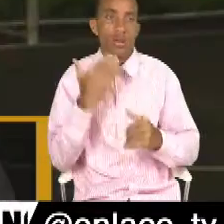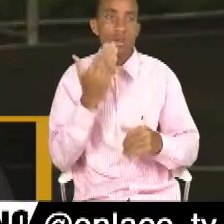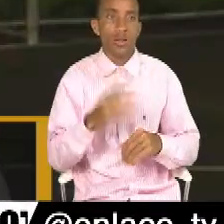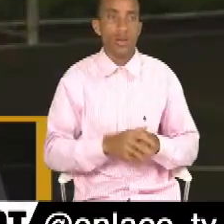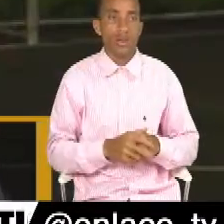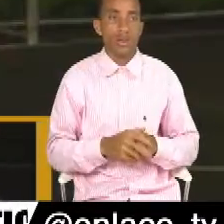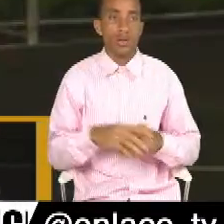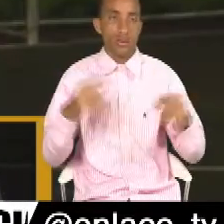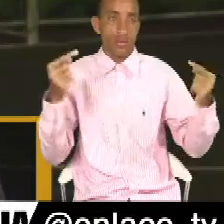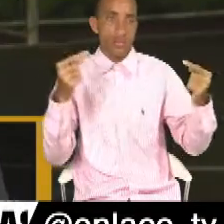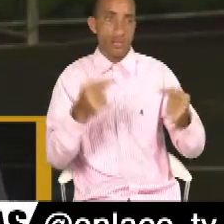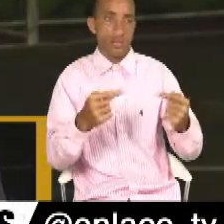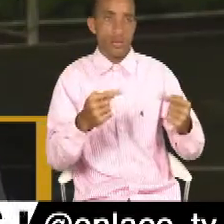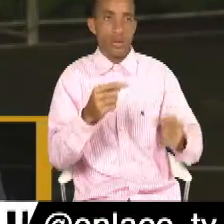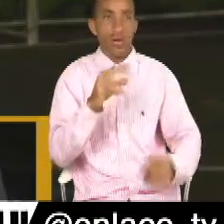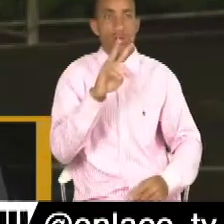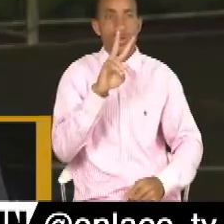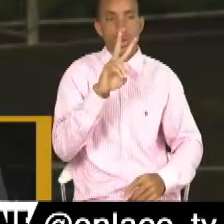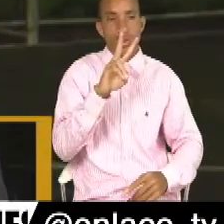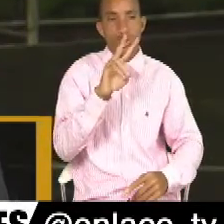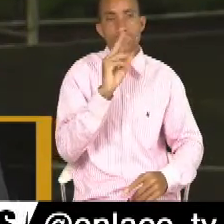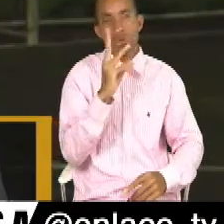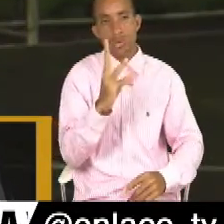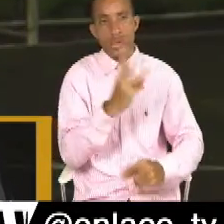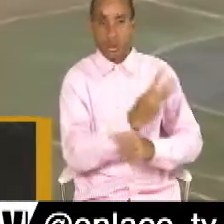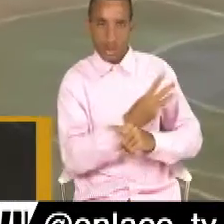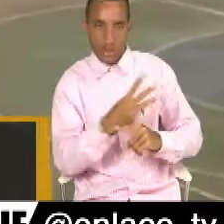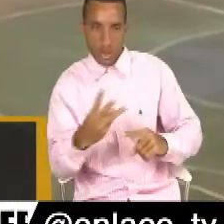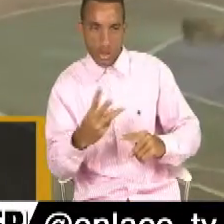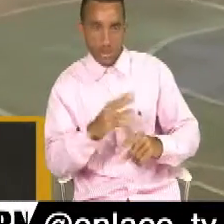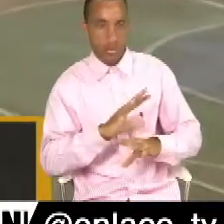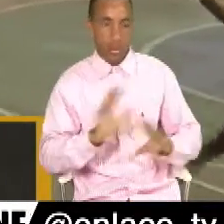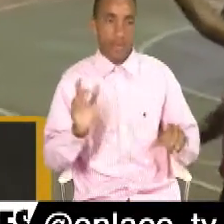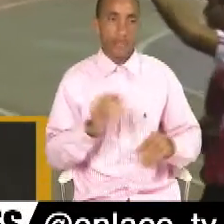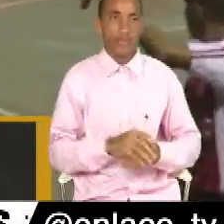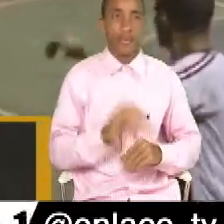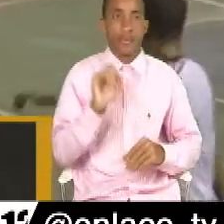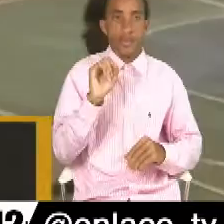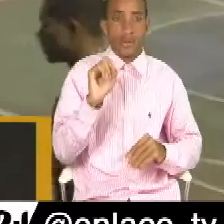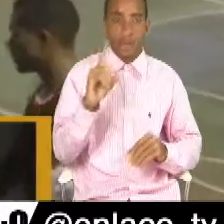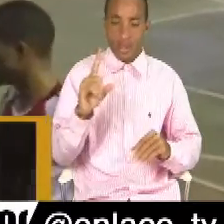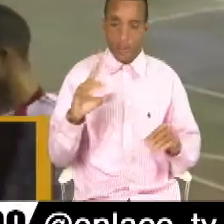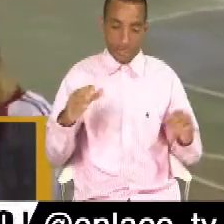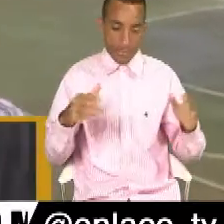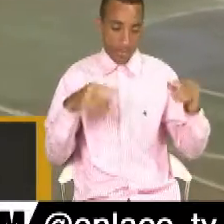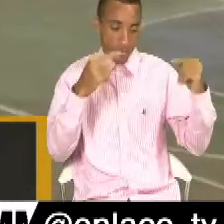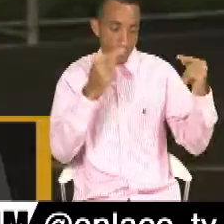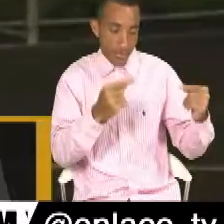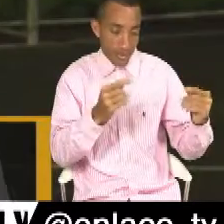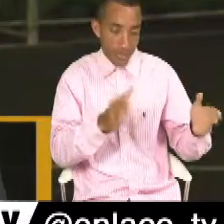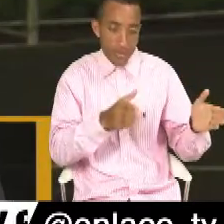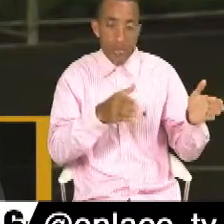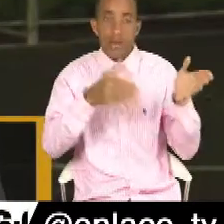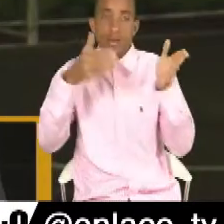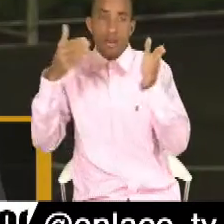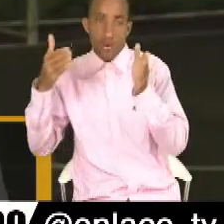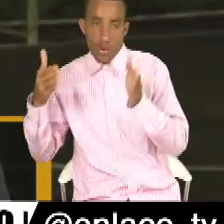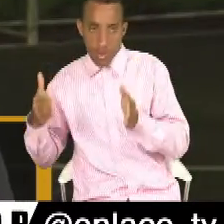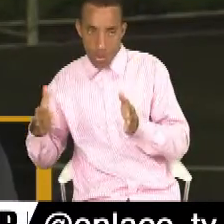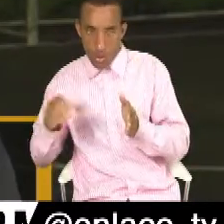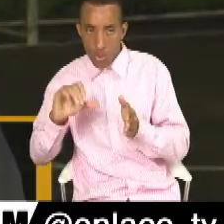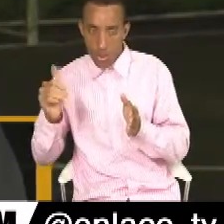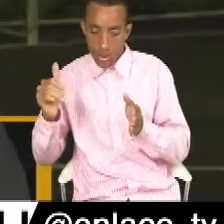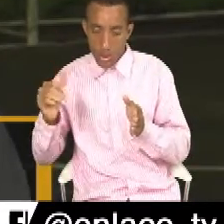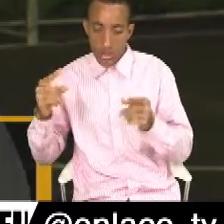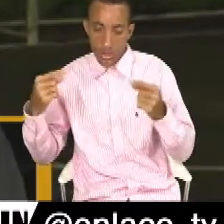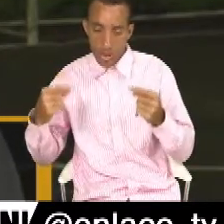torneo termine en unas 2 o 3 semanas, ya que estamos en la primera ronda de eliminación directa, nos falta otra ronda de eliminación y nos